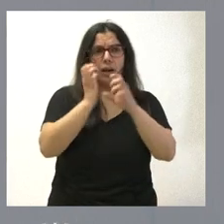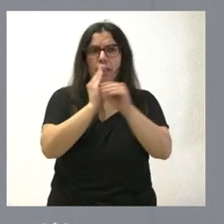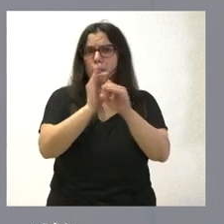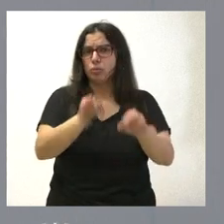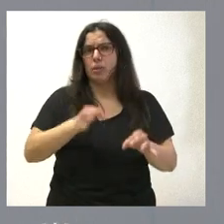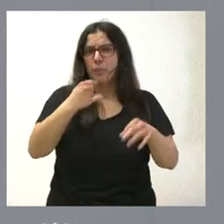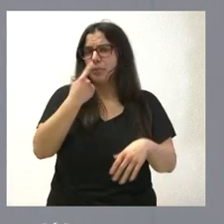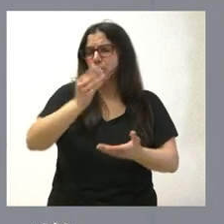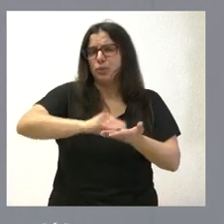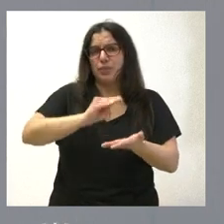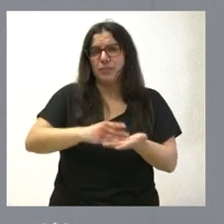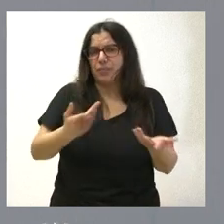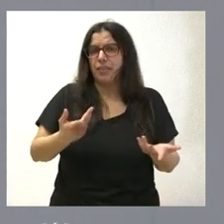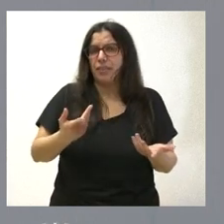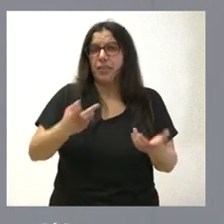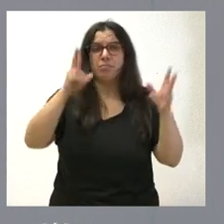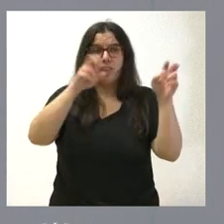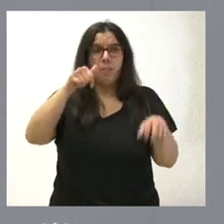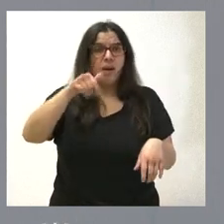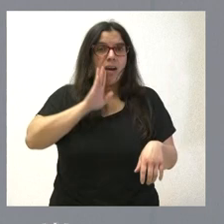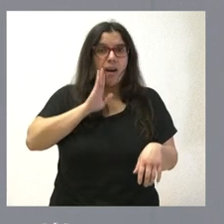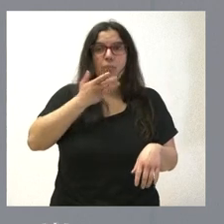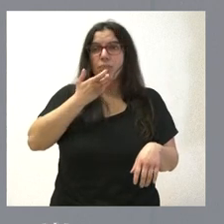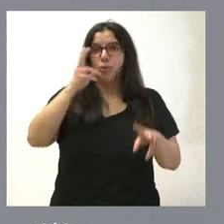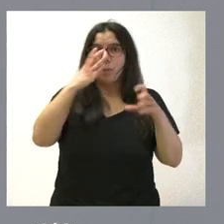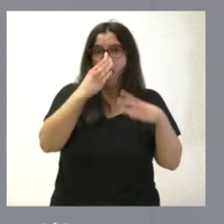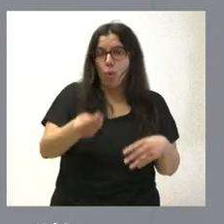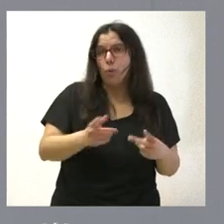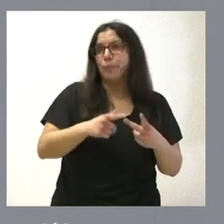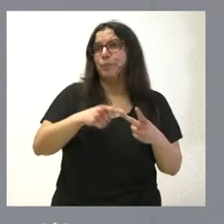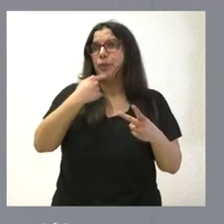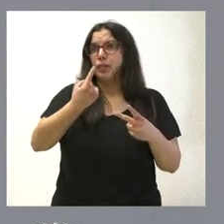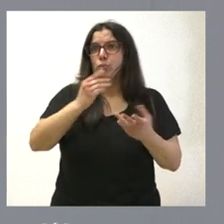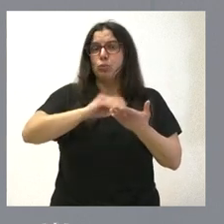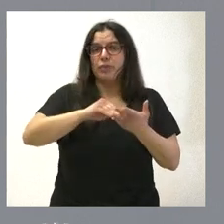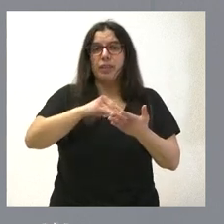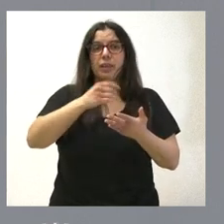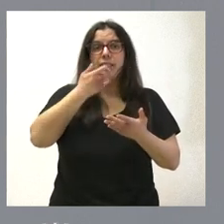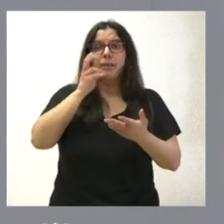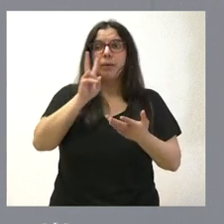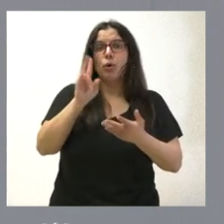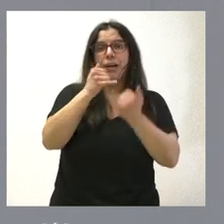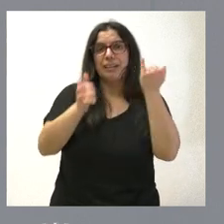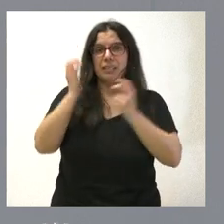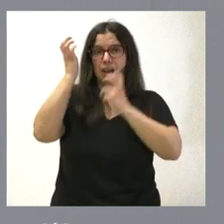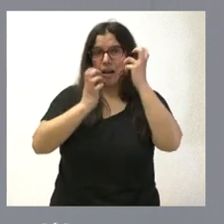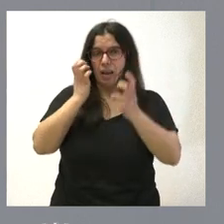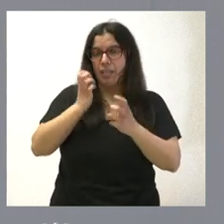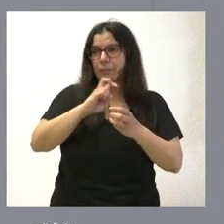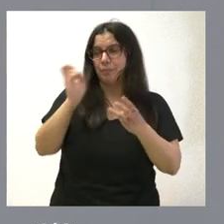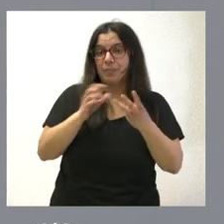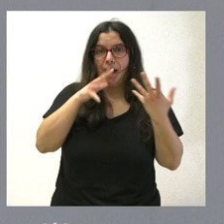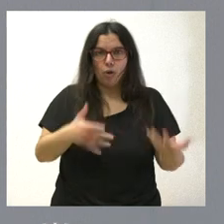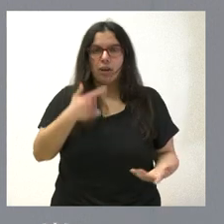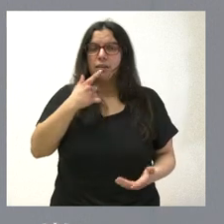dicho lo hemos dicho en algunos de los temas que hemos visto aquí como es el caso del lobo lo hemos dicho cuando hemos visto algunas de las crisis ganaderas y lo decimos en este